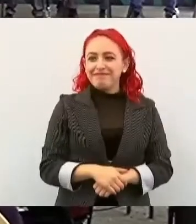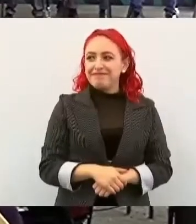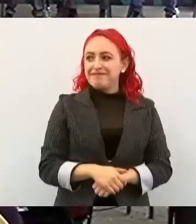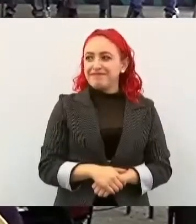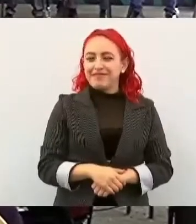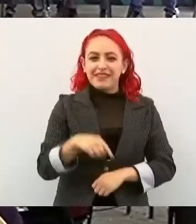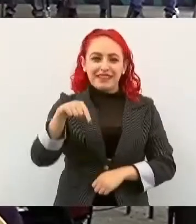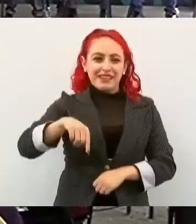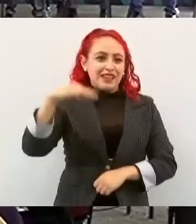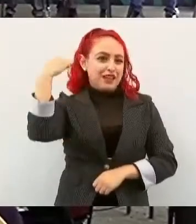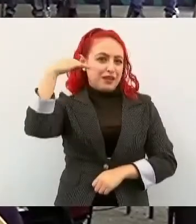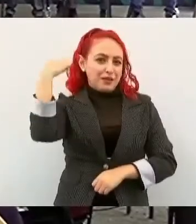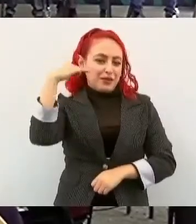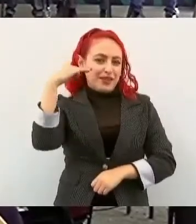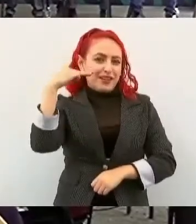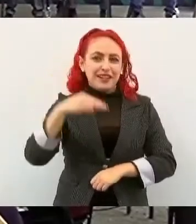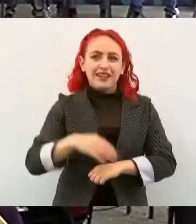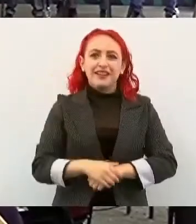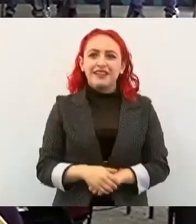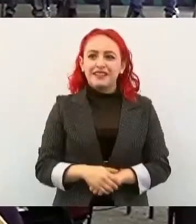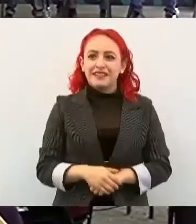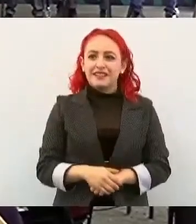de Morelia y de